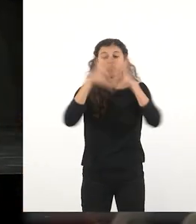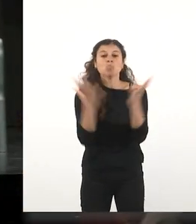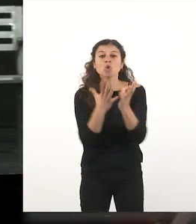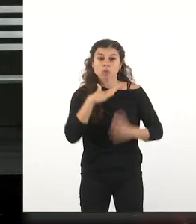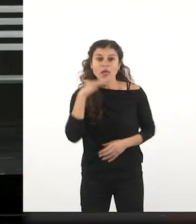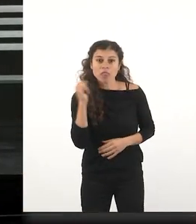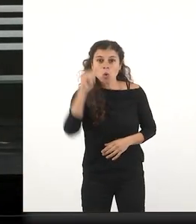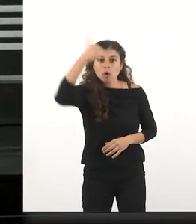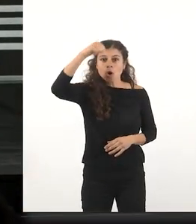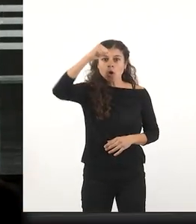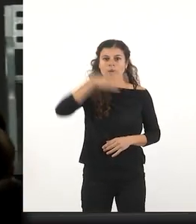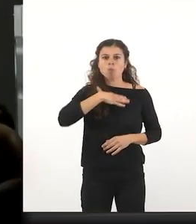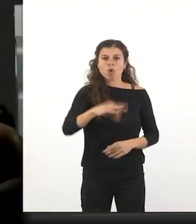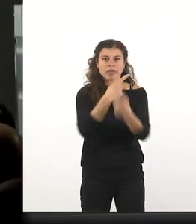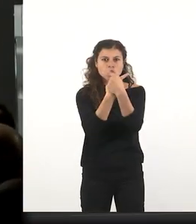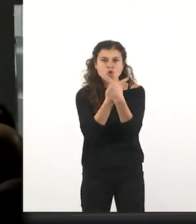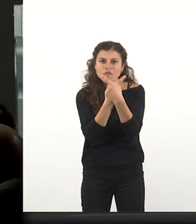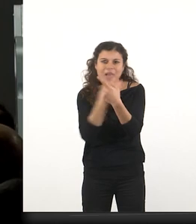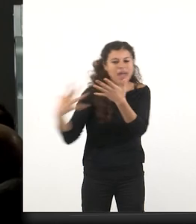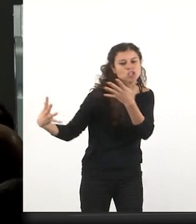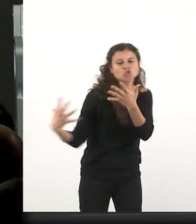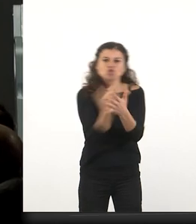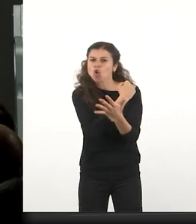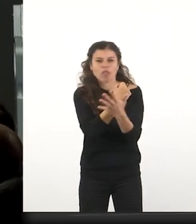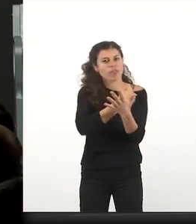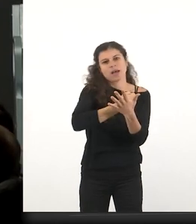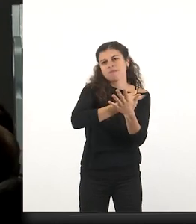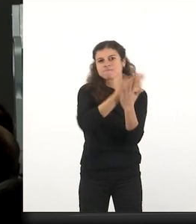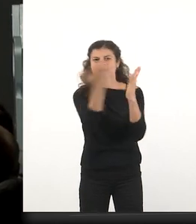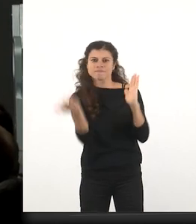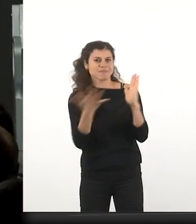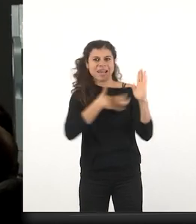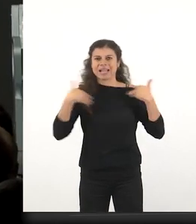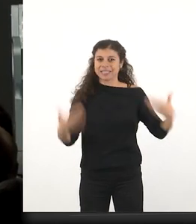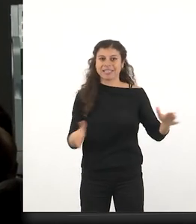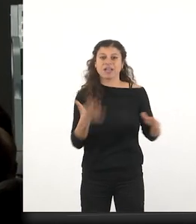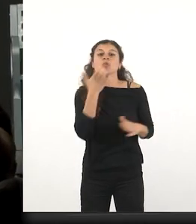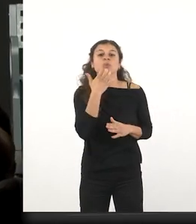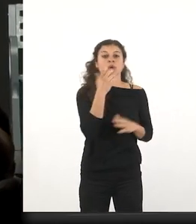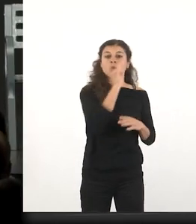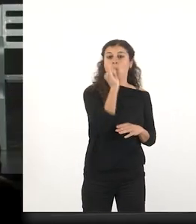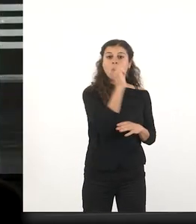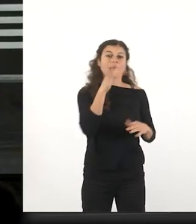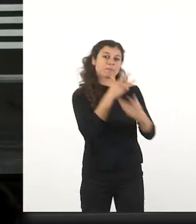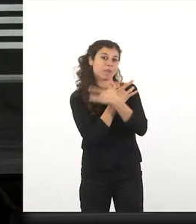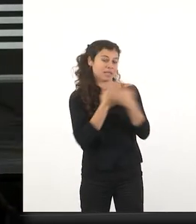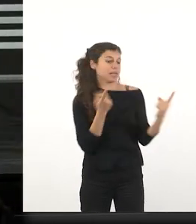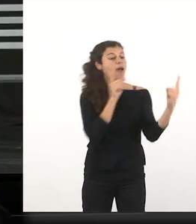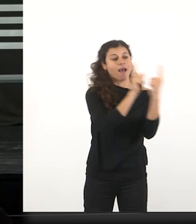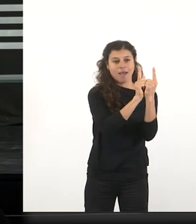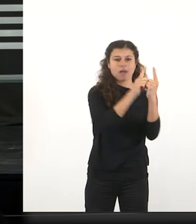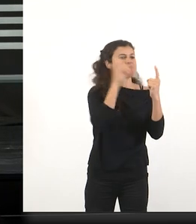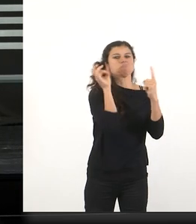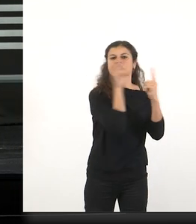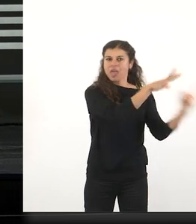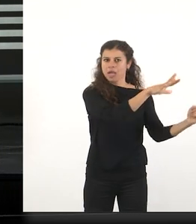de los tíos, un tío puede tener todas las novias que quiera. Juan está con María, Juan deja a María por lo que sea. A la salida de instituto, Juan se mete un morreo